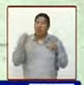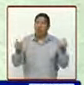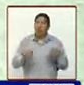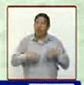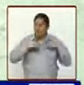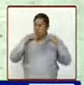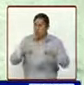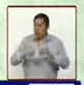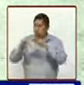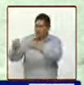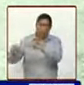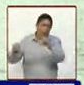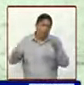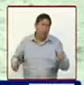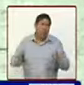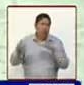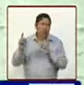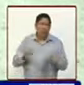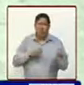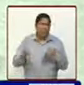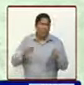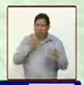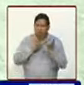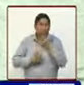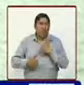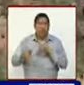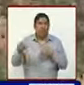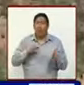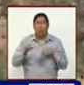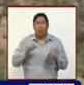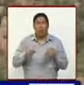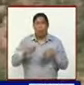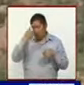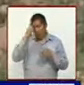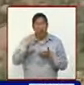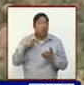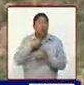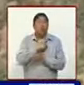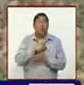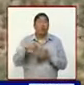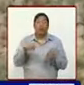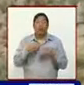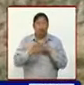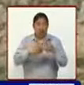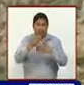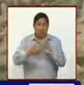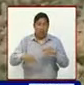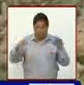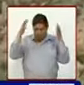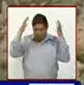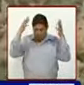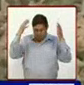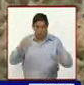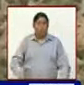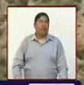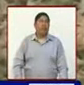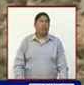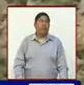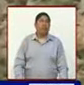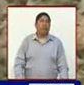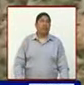poner diferentes puntos, y uno de esos va a estar justamente aquí en Amor de Dios, para que nosotros vayamos generando una